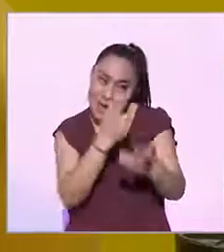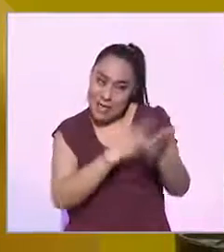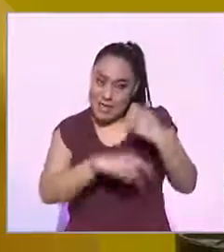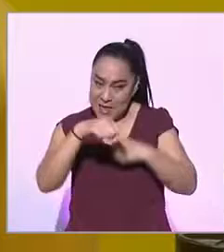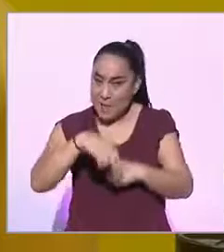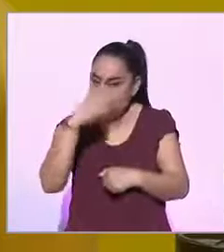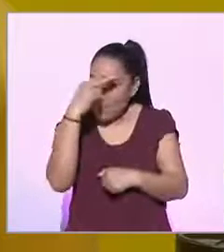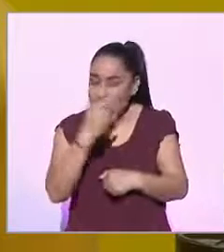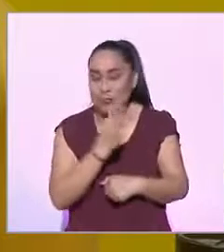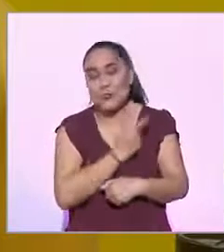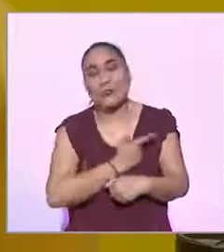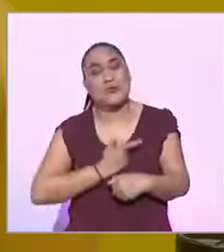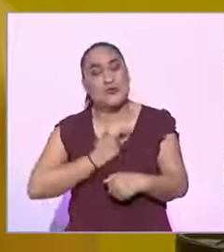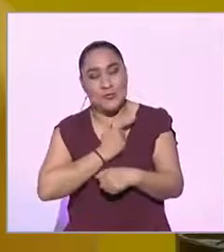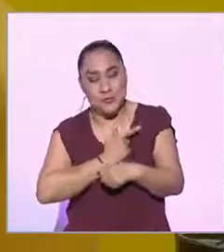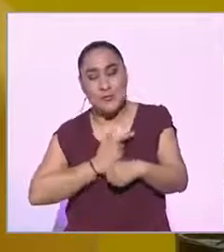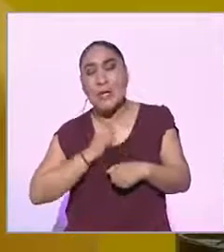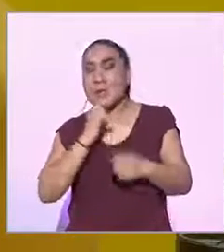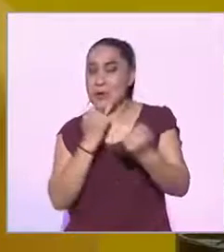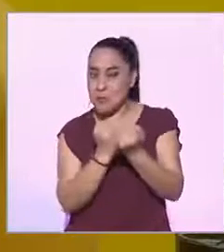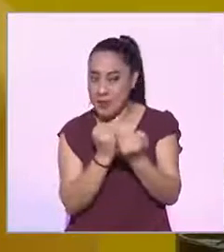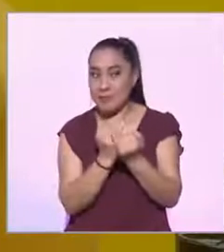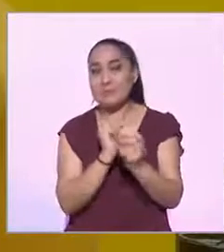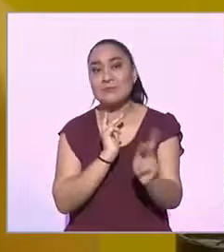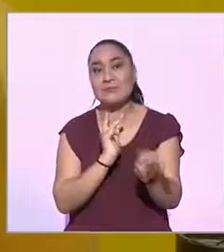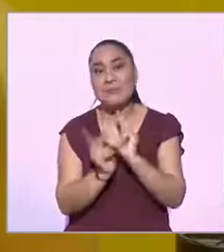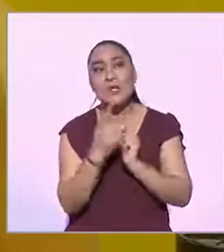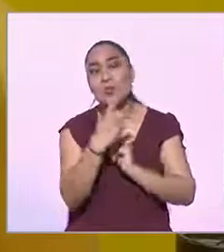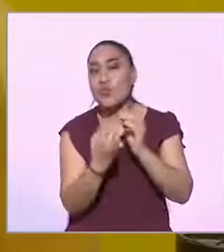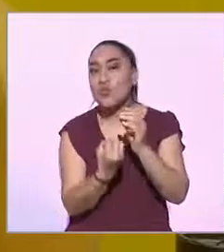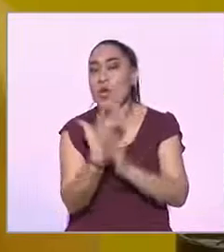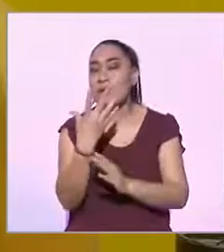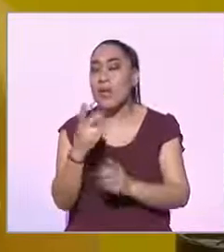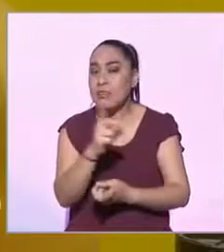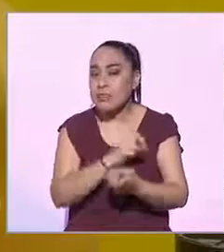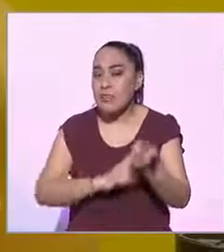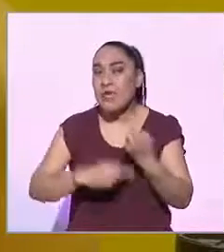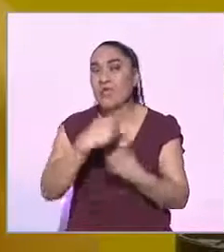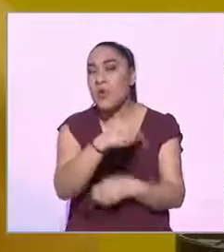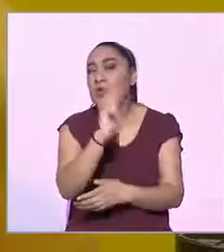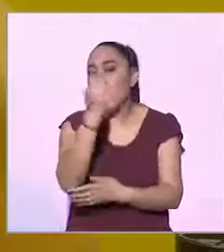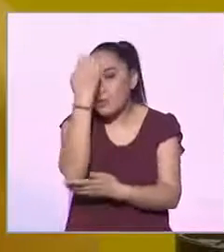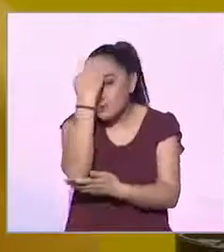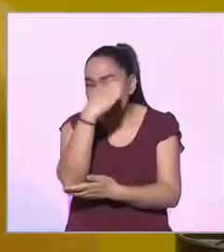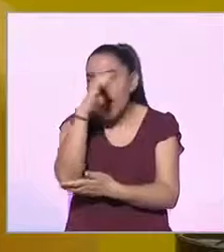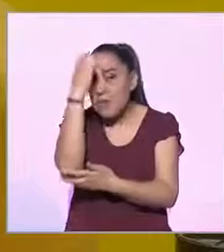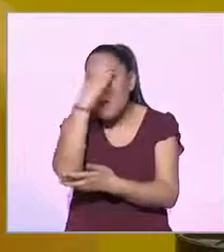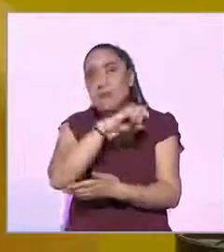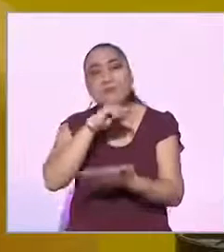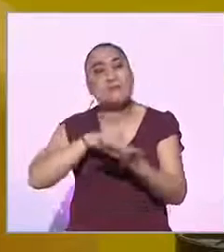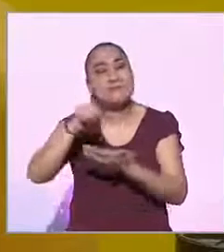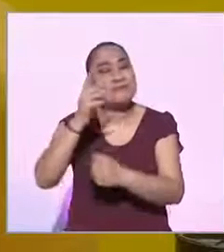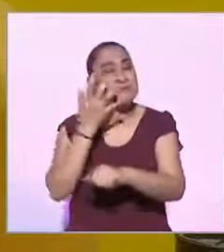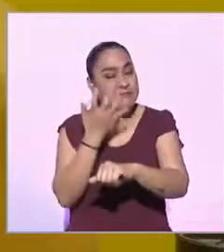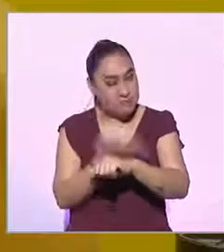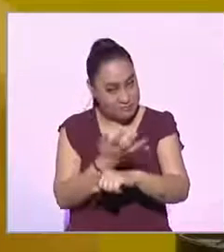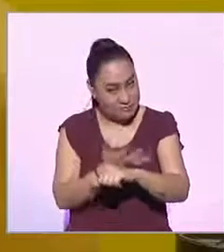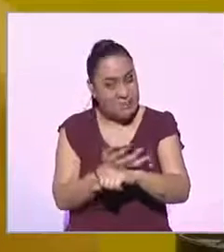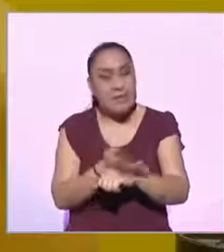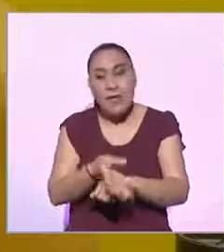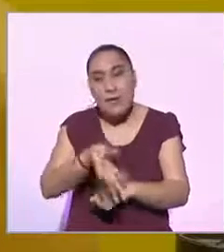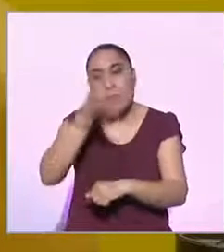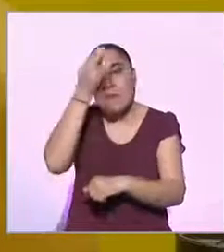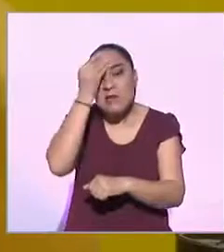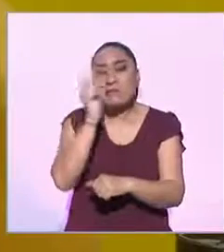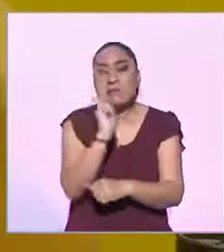con muchísimo gusto y además para hablar de tu nuevo disco, de todas las experiencias que has tenido en Estados Unidos y lo que has aprendido